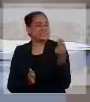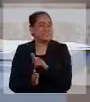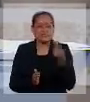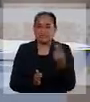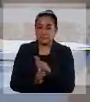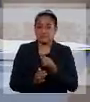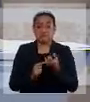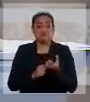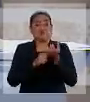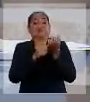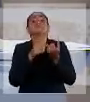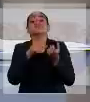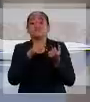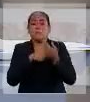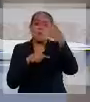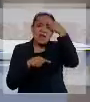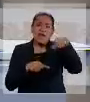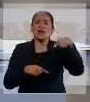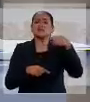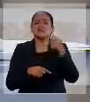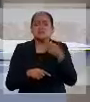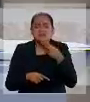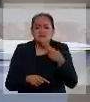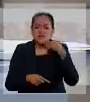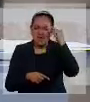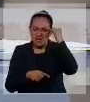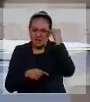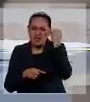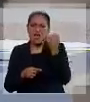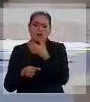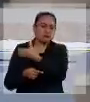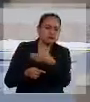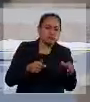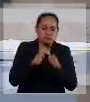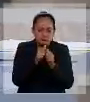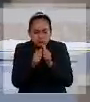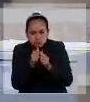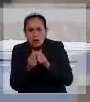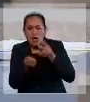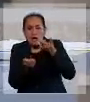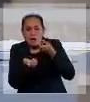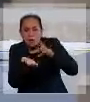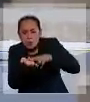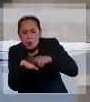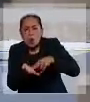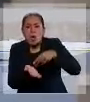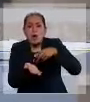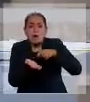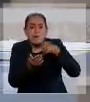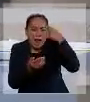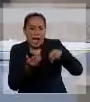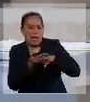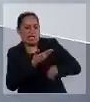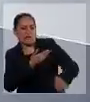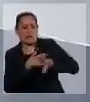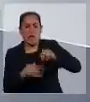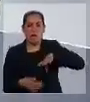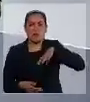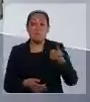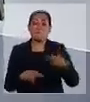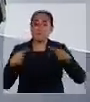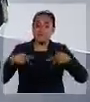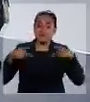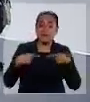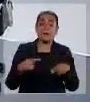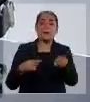sirve a un campesino para revisar los precios de su cosecha y evitar abusos del intermediario. A una persona que tiene diabetes para